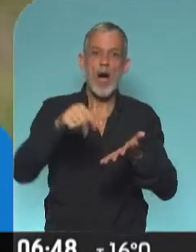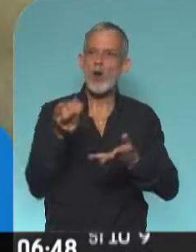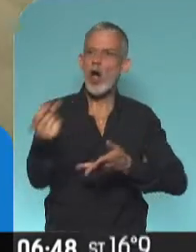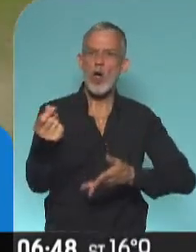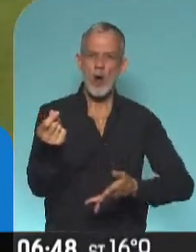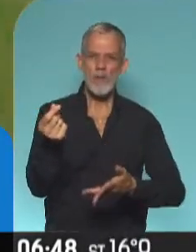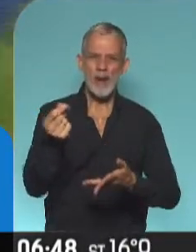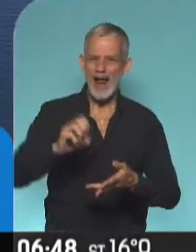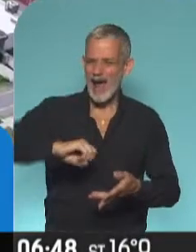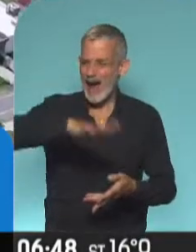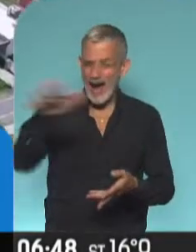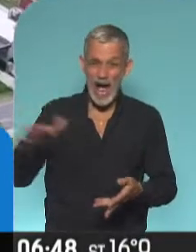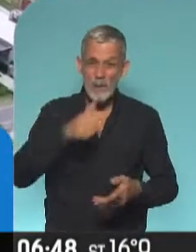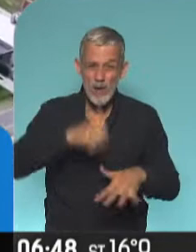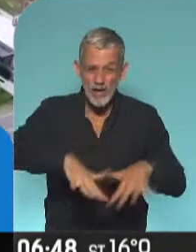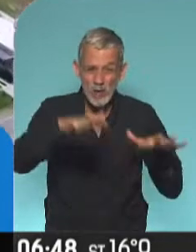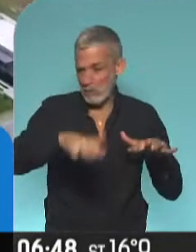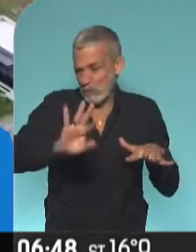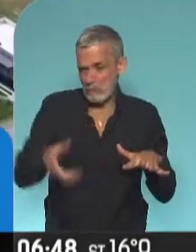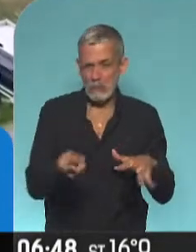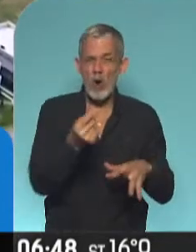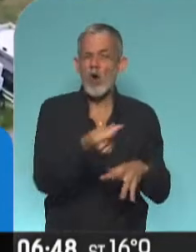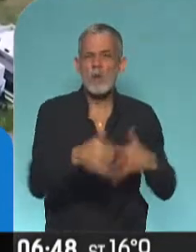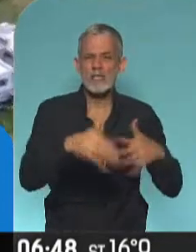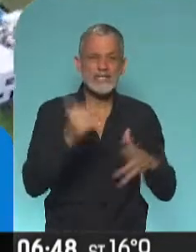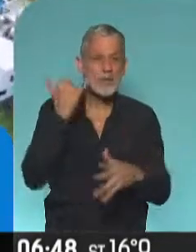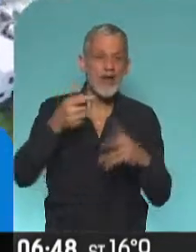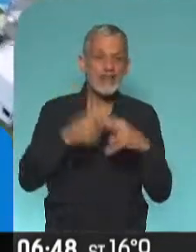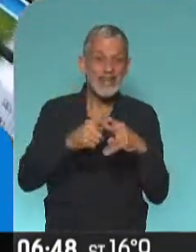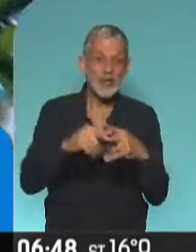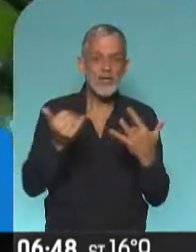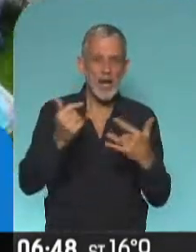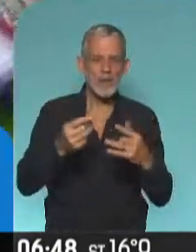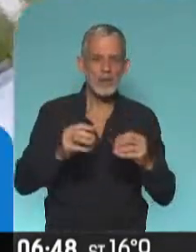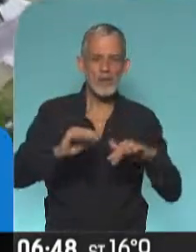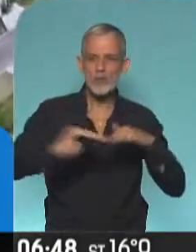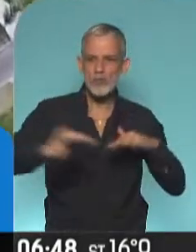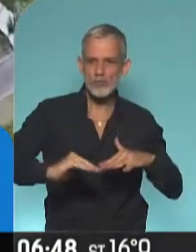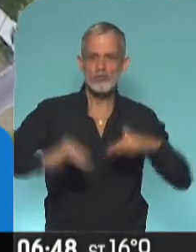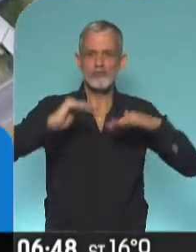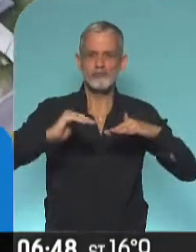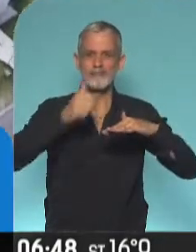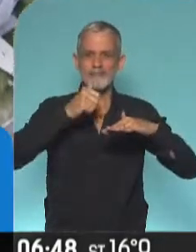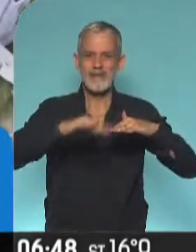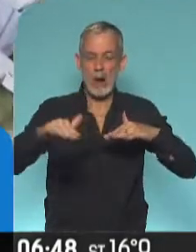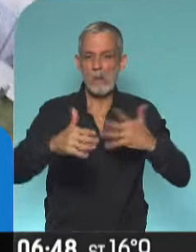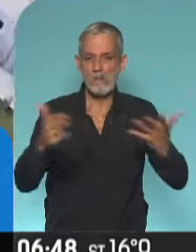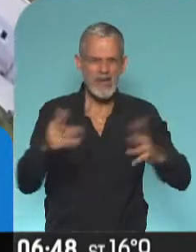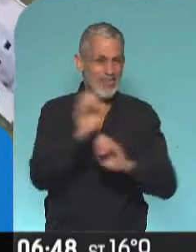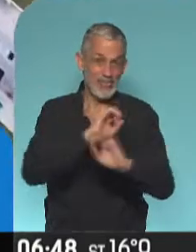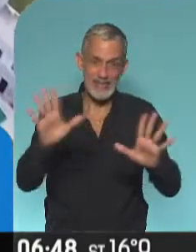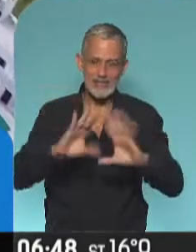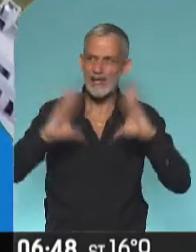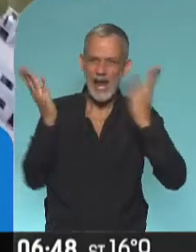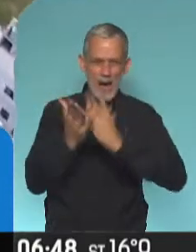incluso campos inundables porque ya está la tecnología para elevar el suelo es un desastre desde el punto de vista ambiental